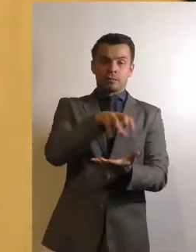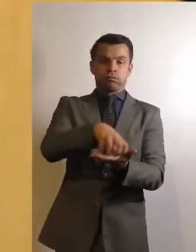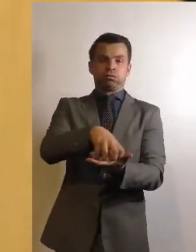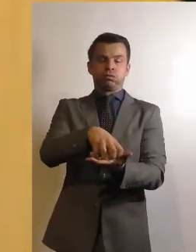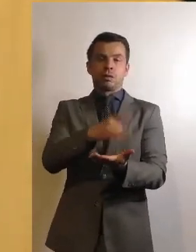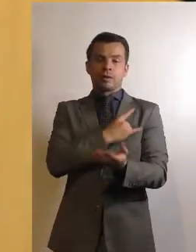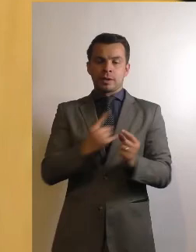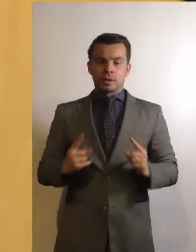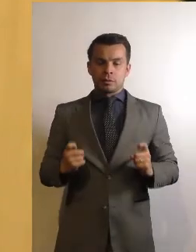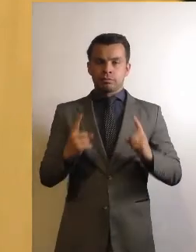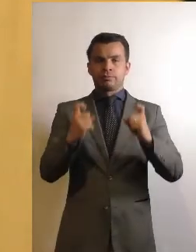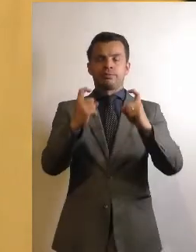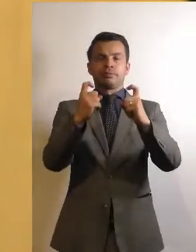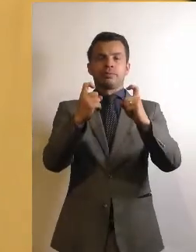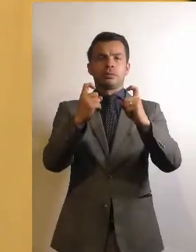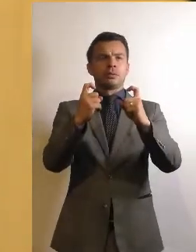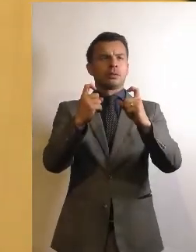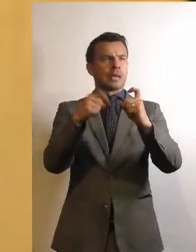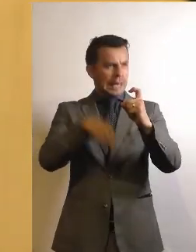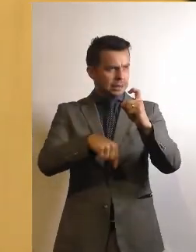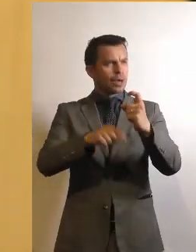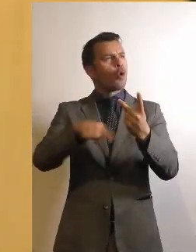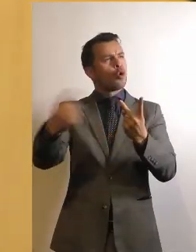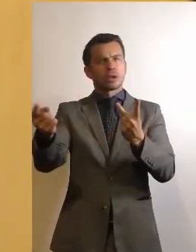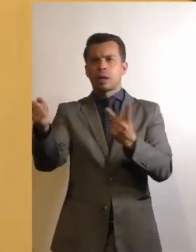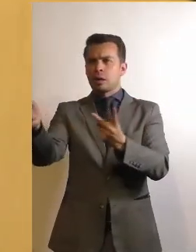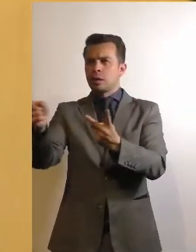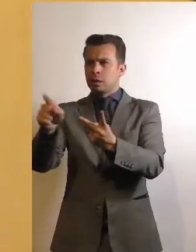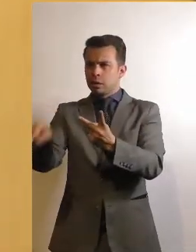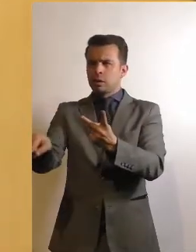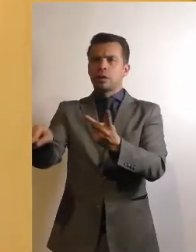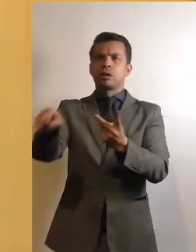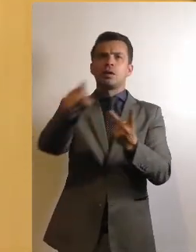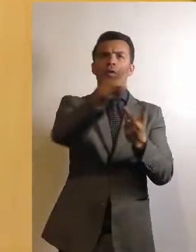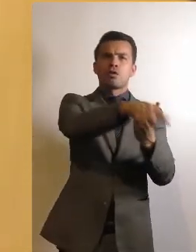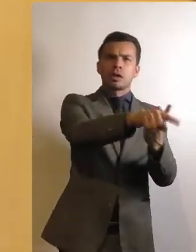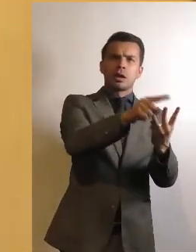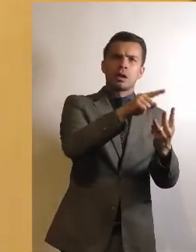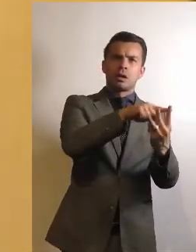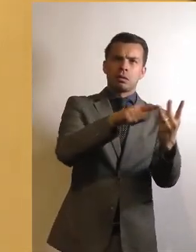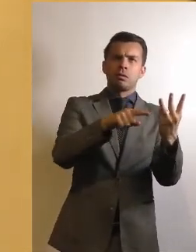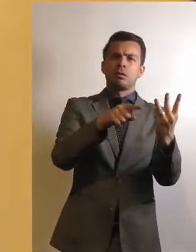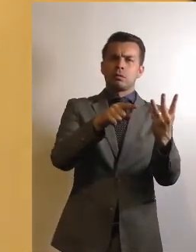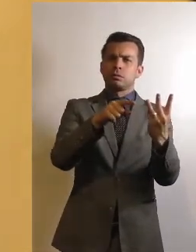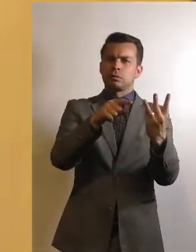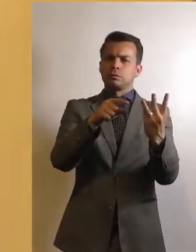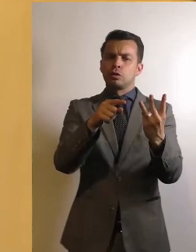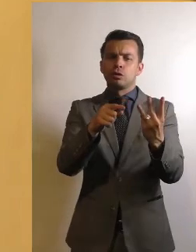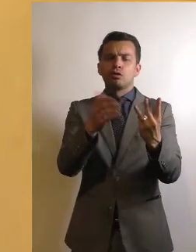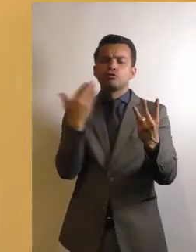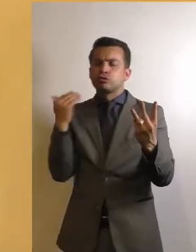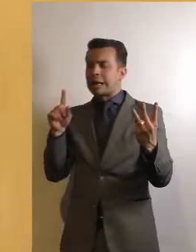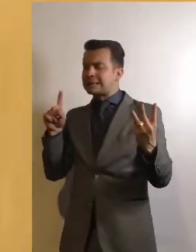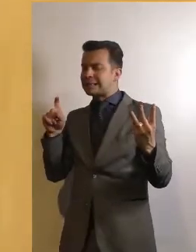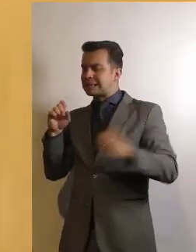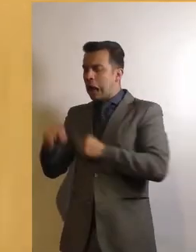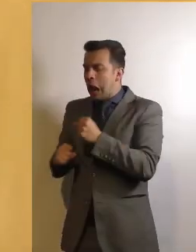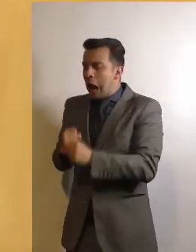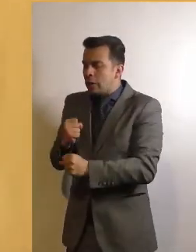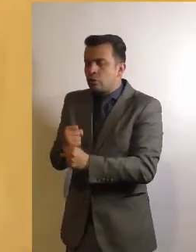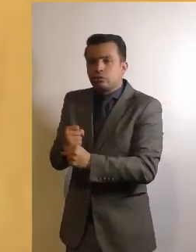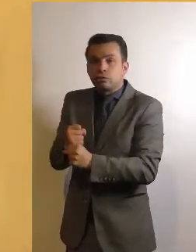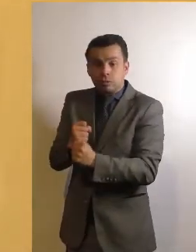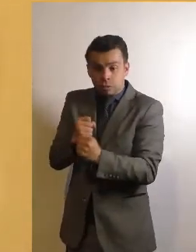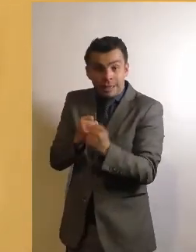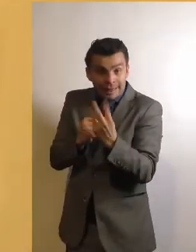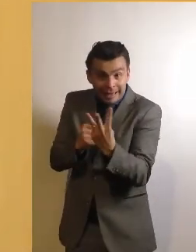tres universidades que estamos siendo reconocidas desde ya hace 6 años como una universidad de